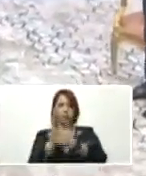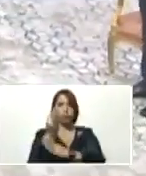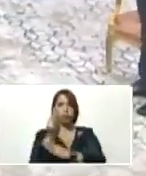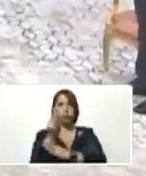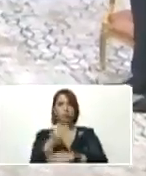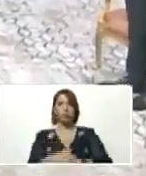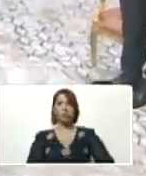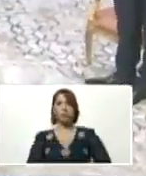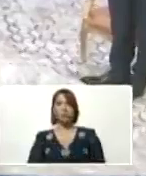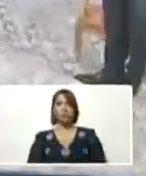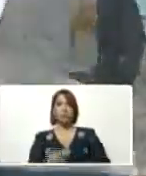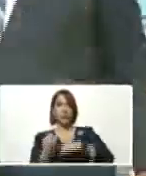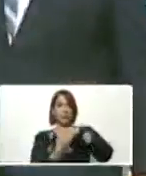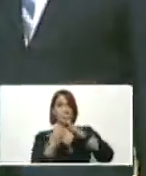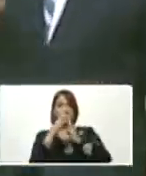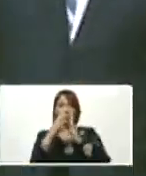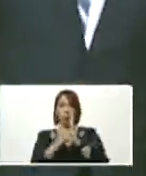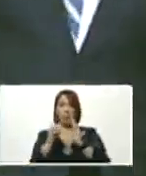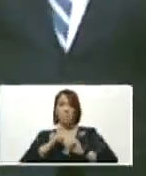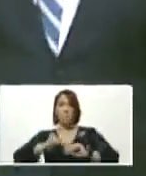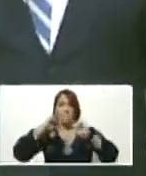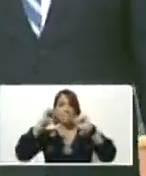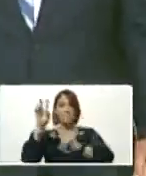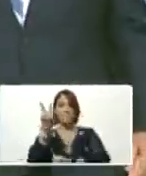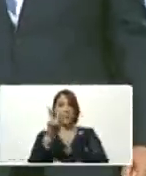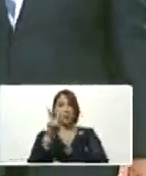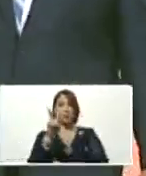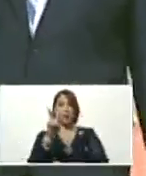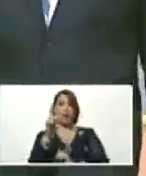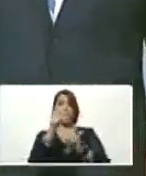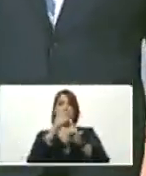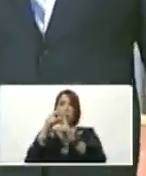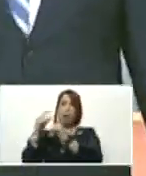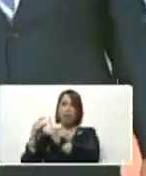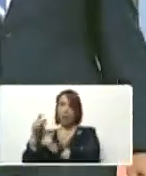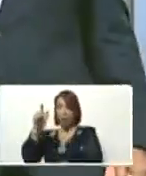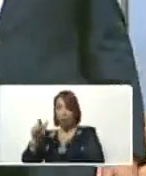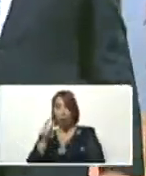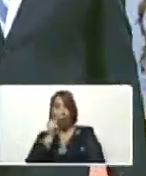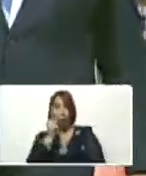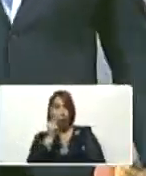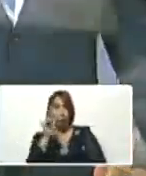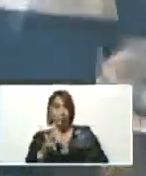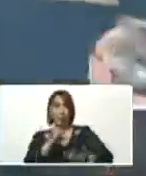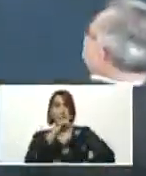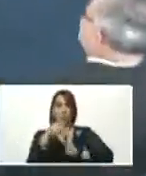esta institución. ¡Viva Venezuela! Son las palabras del secretario